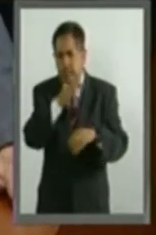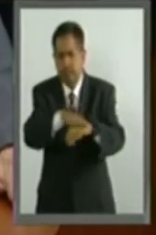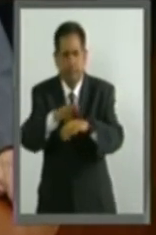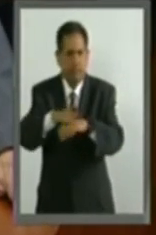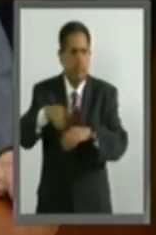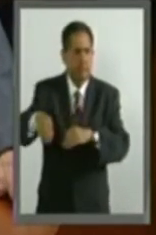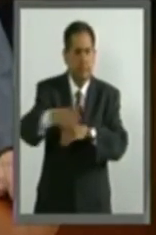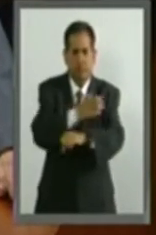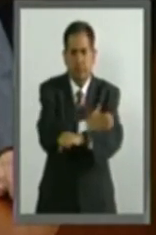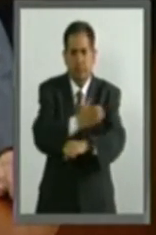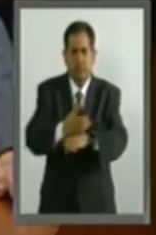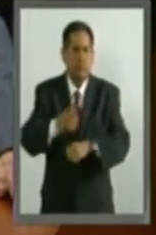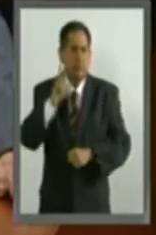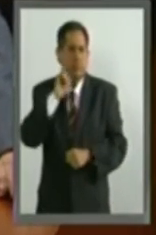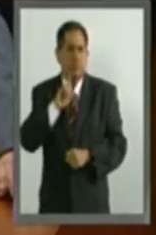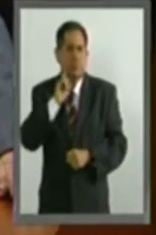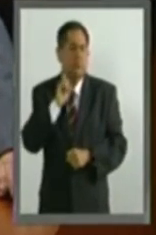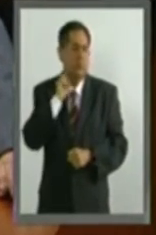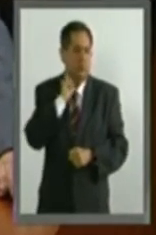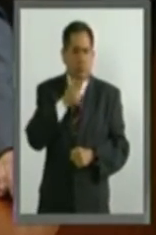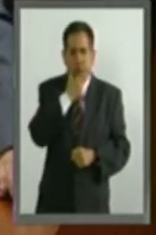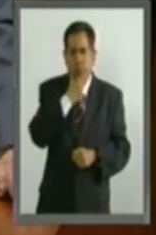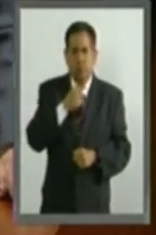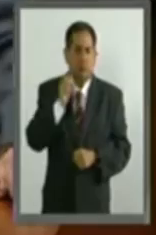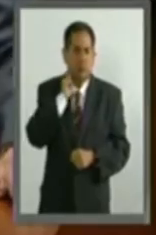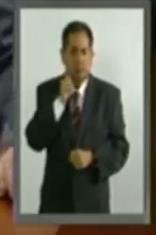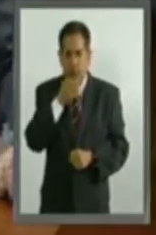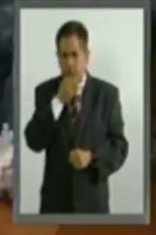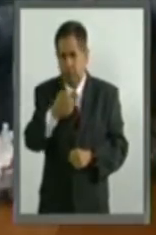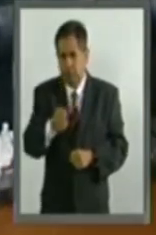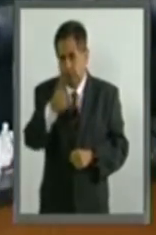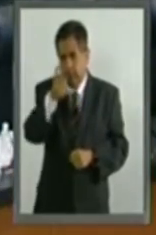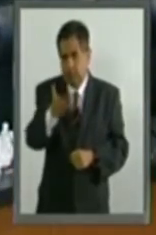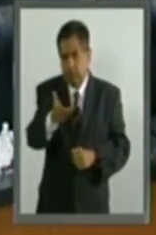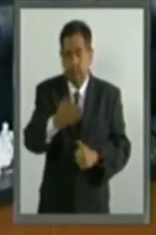colegas senadoras y senadores,